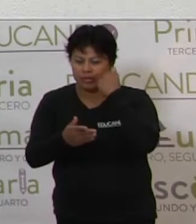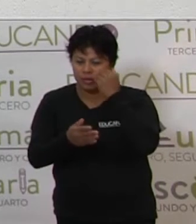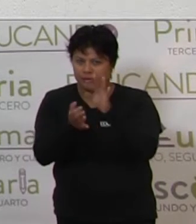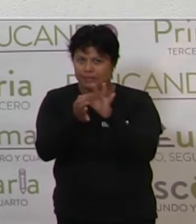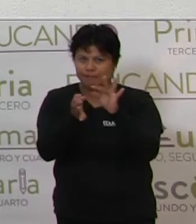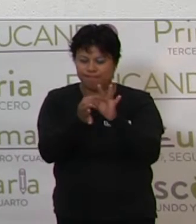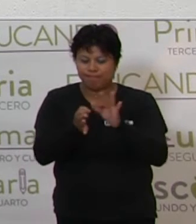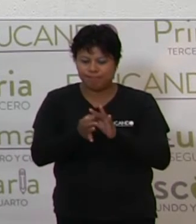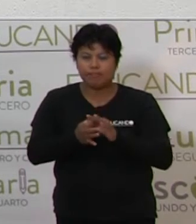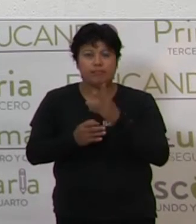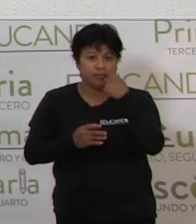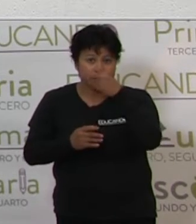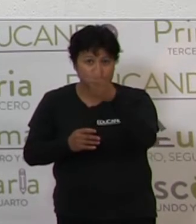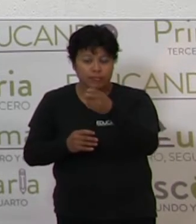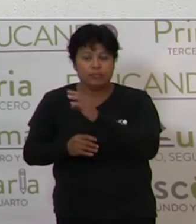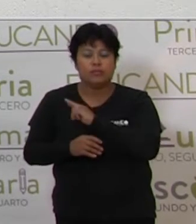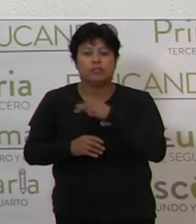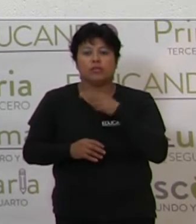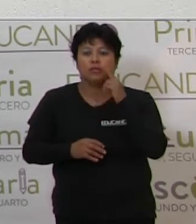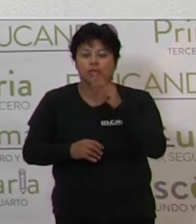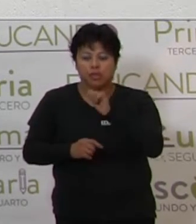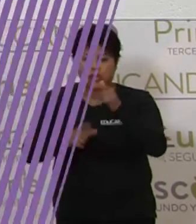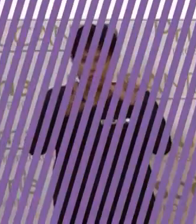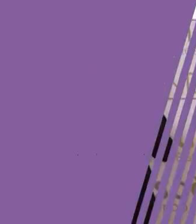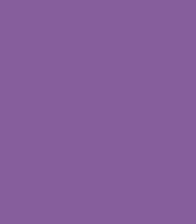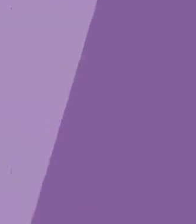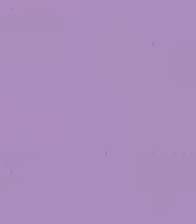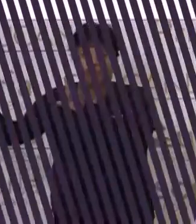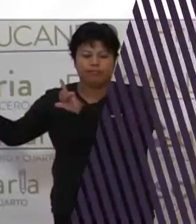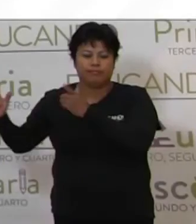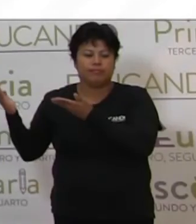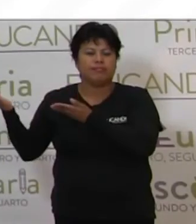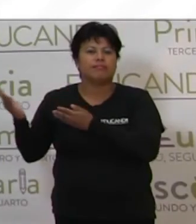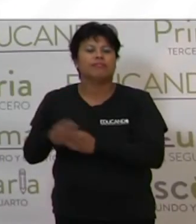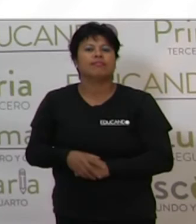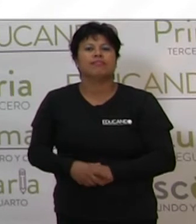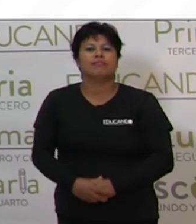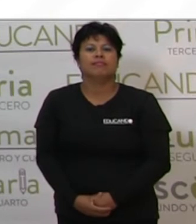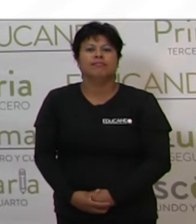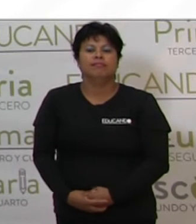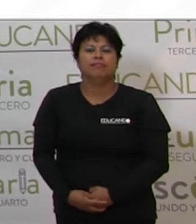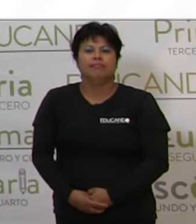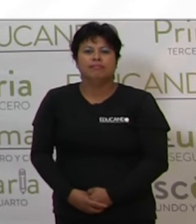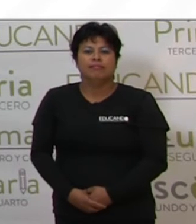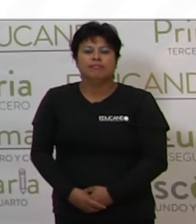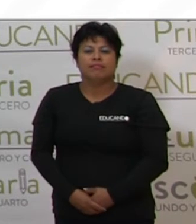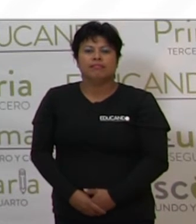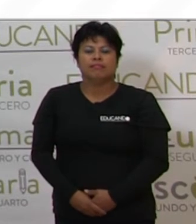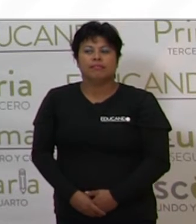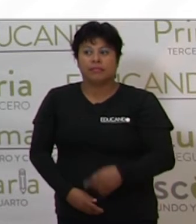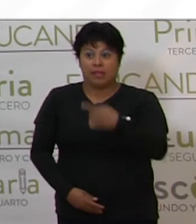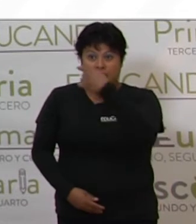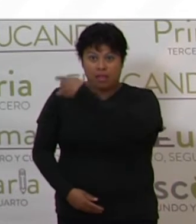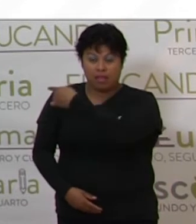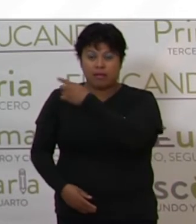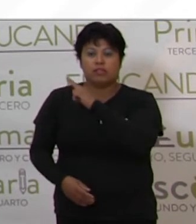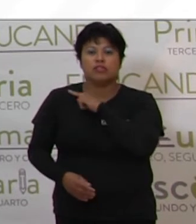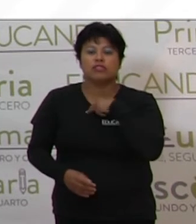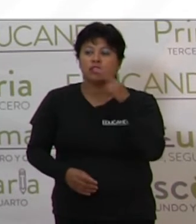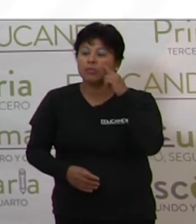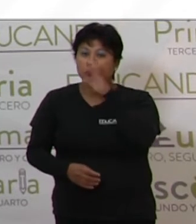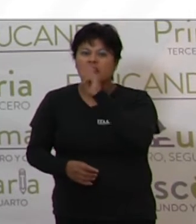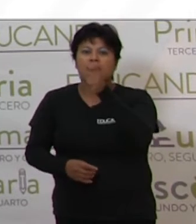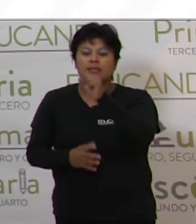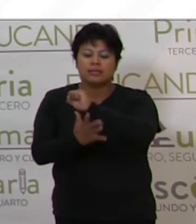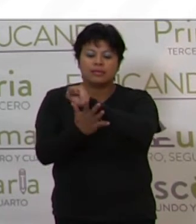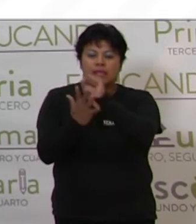mencionarlos. Entonces para esto vamos a ver la siguiente tabla. Adelante. Ahí estamos viendo que